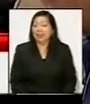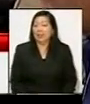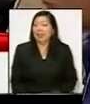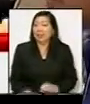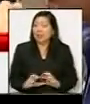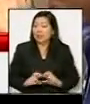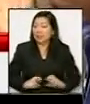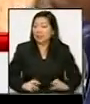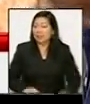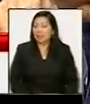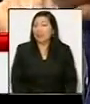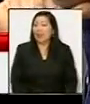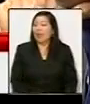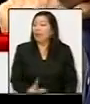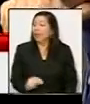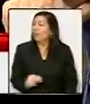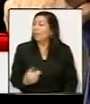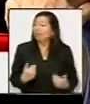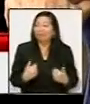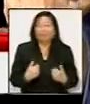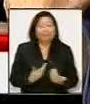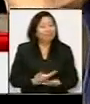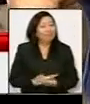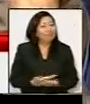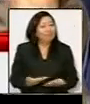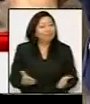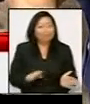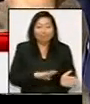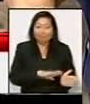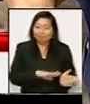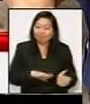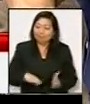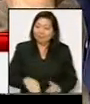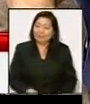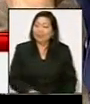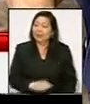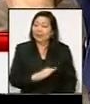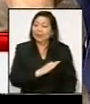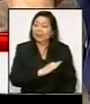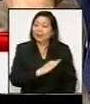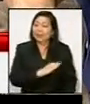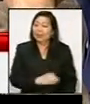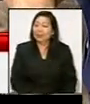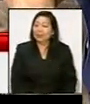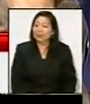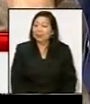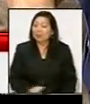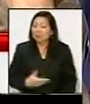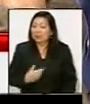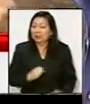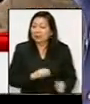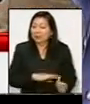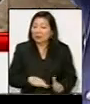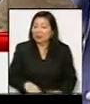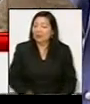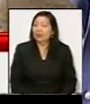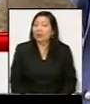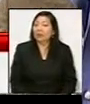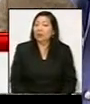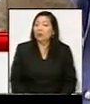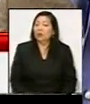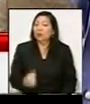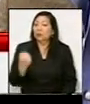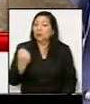hace el parlamento no la debe desechar el fiscal el que la puede desechar es la corte